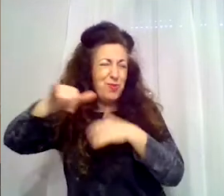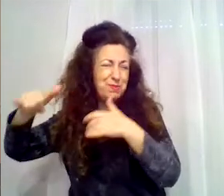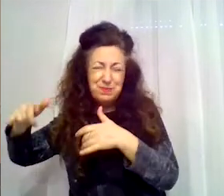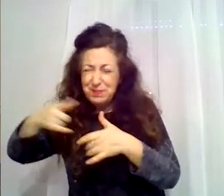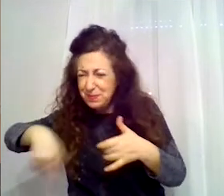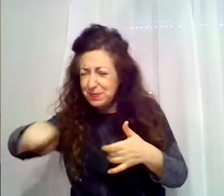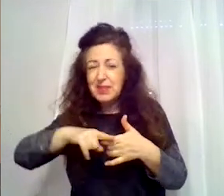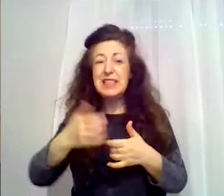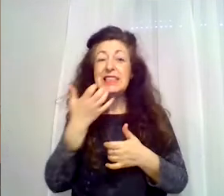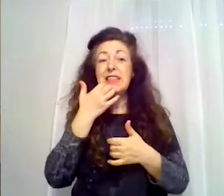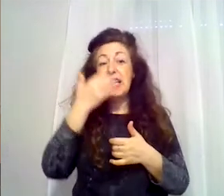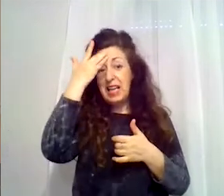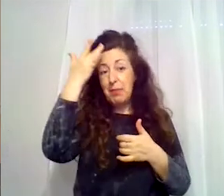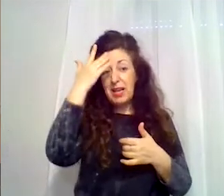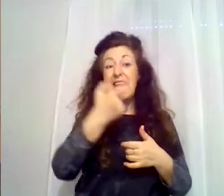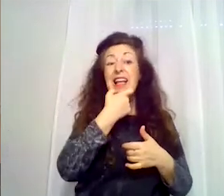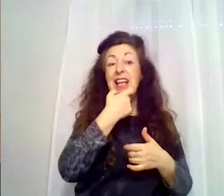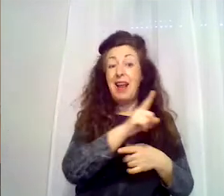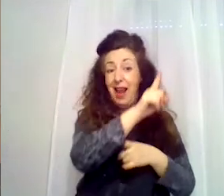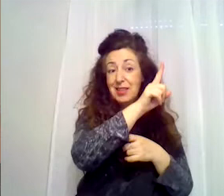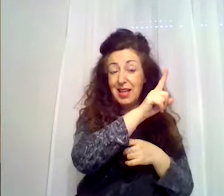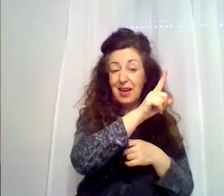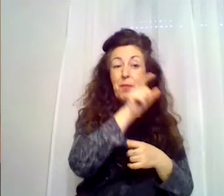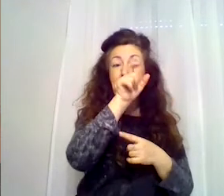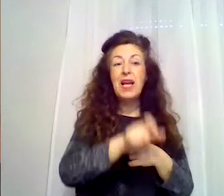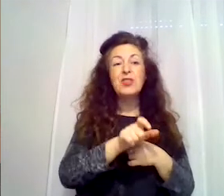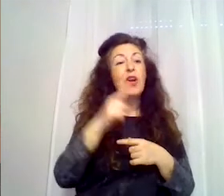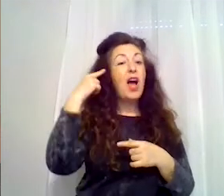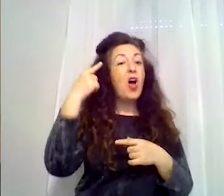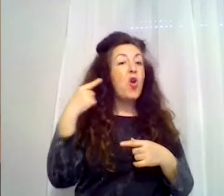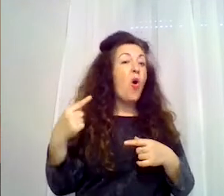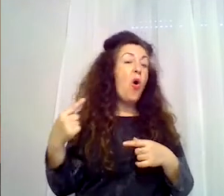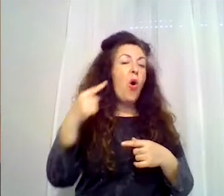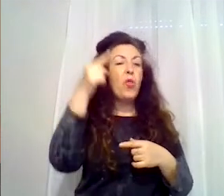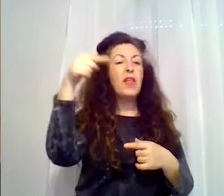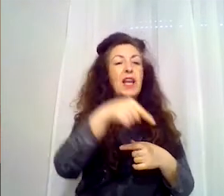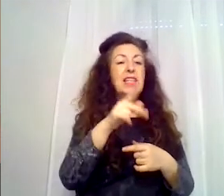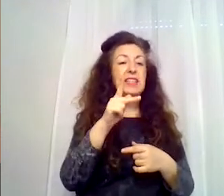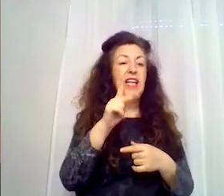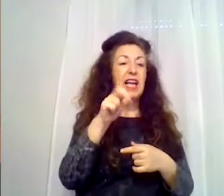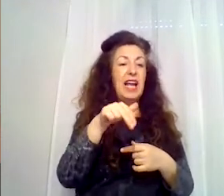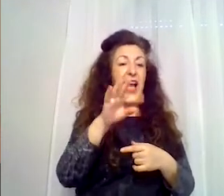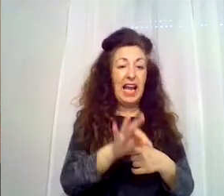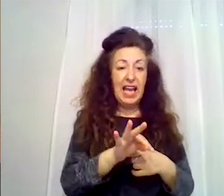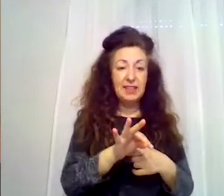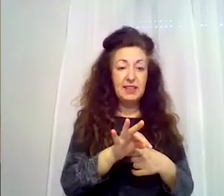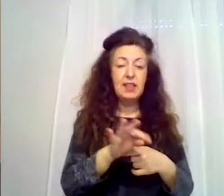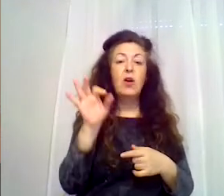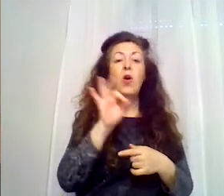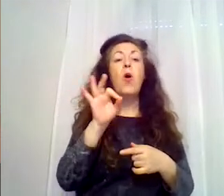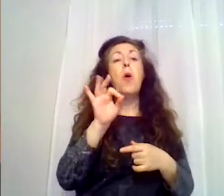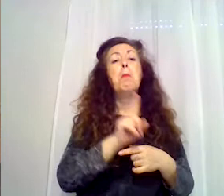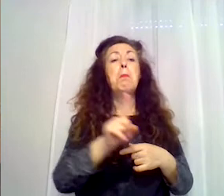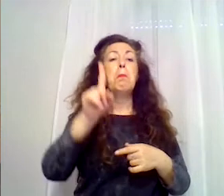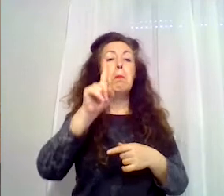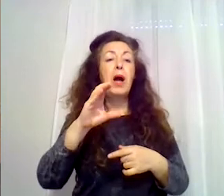Es decir, las instituciones de castigo, tanto del Estado como de la Iglesia, sea la Inquisición, que no solo existía en España, existía